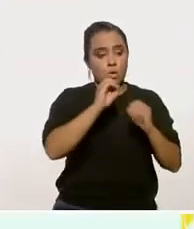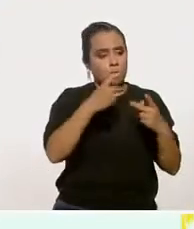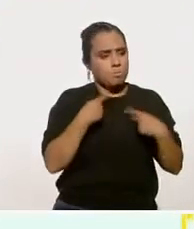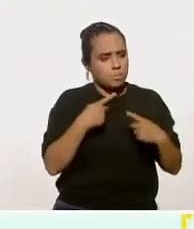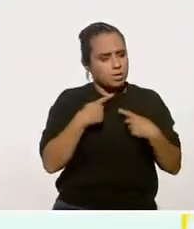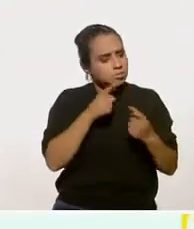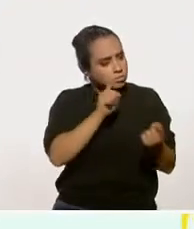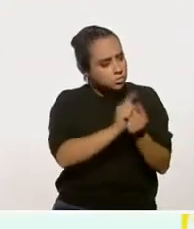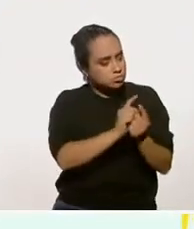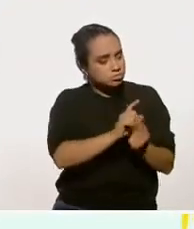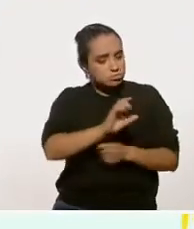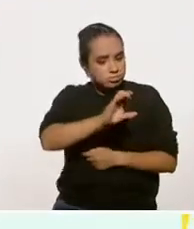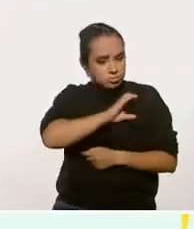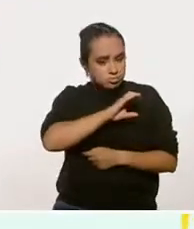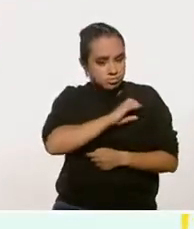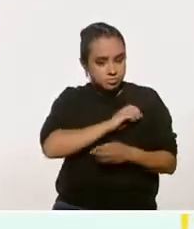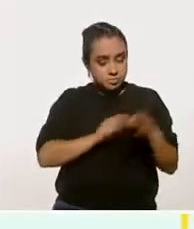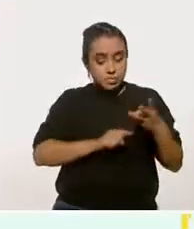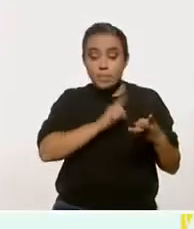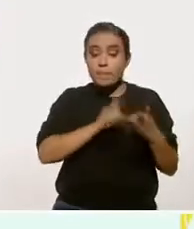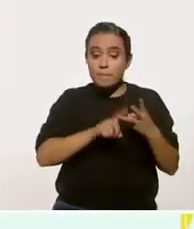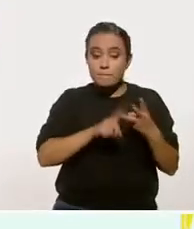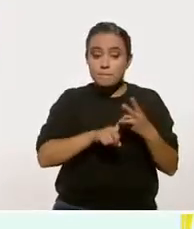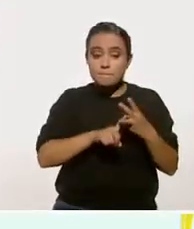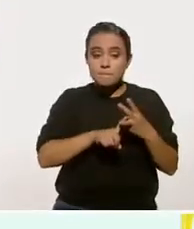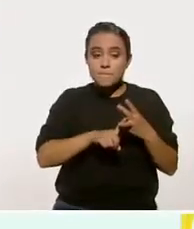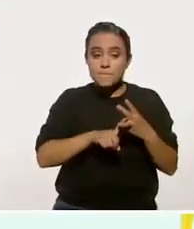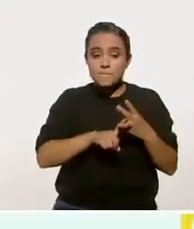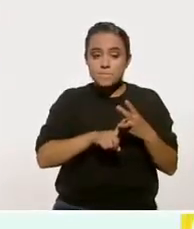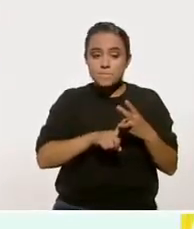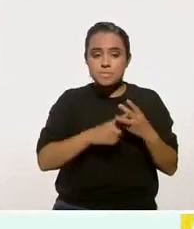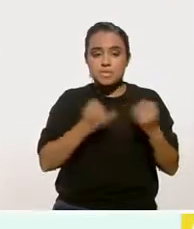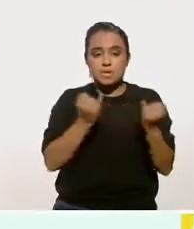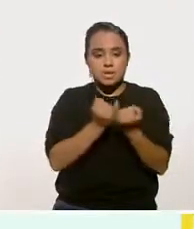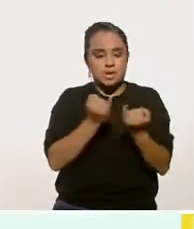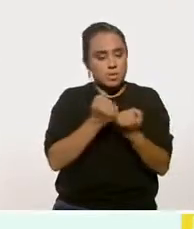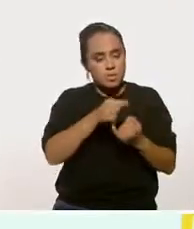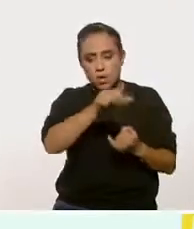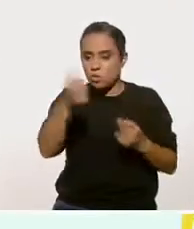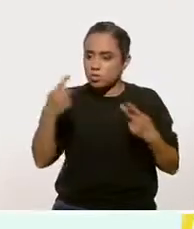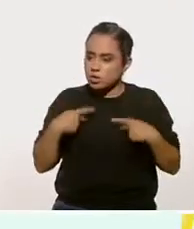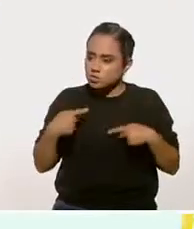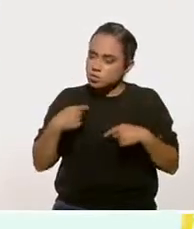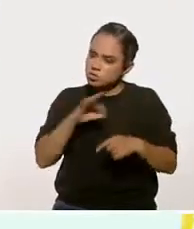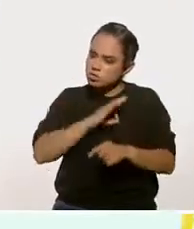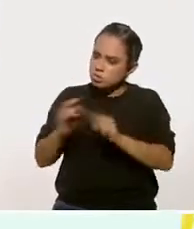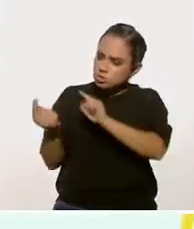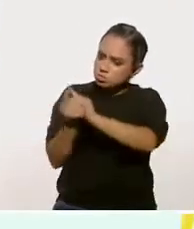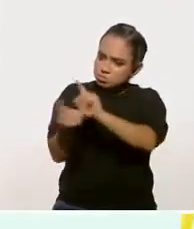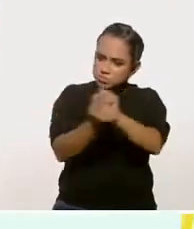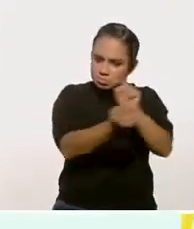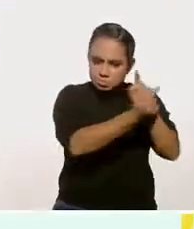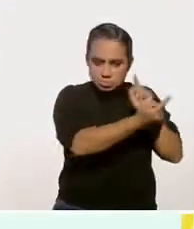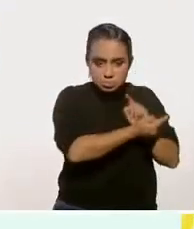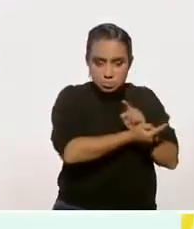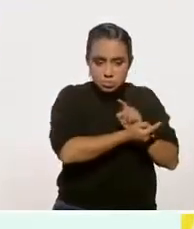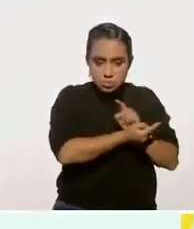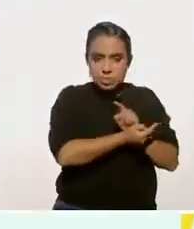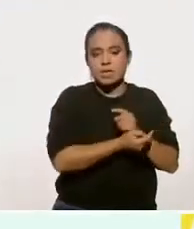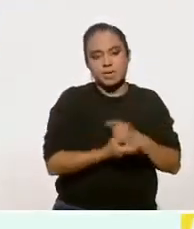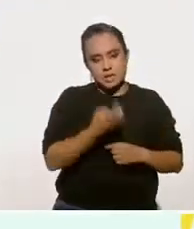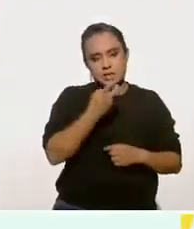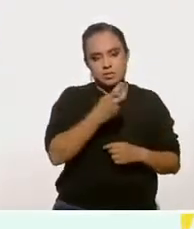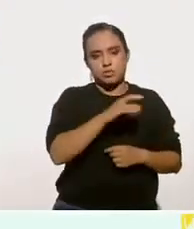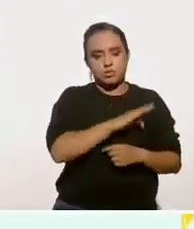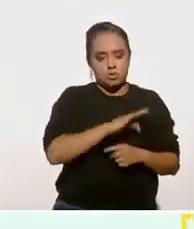relacionarnos afectivamente y en la capacidad de relacionarnos con otros y otros, entonces pues podemos